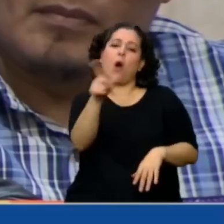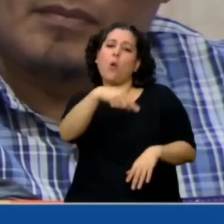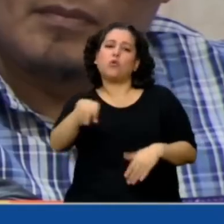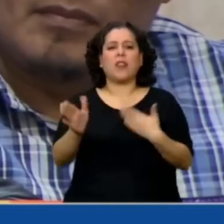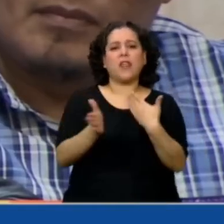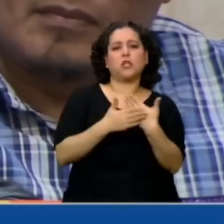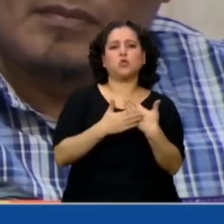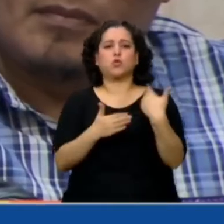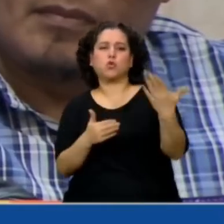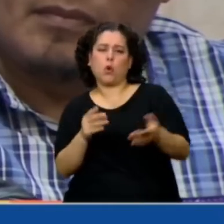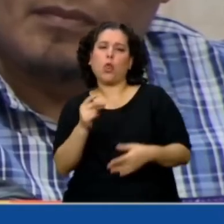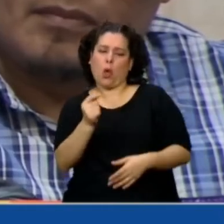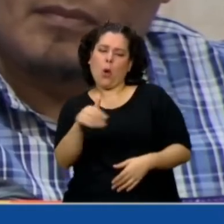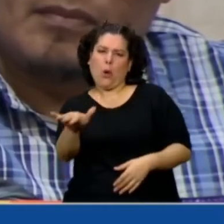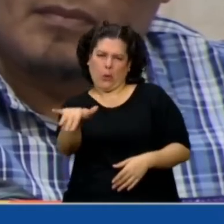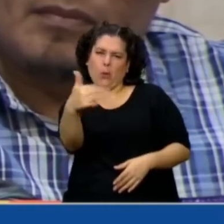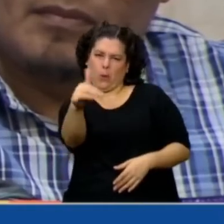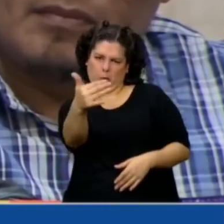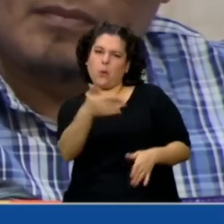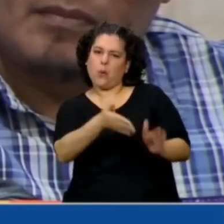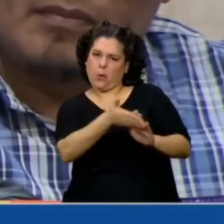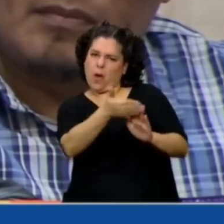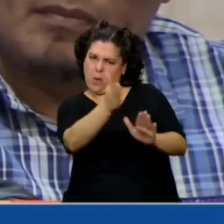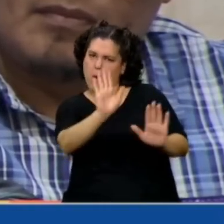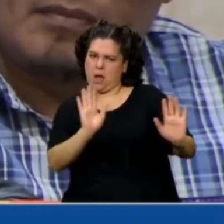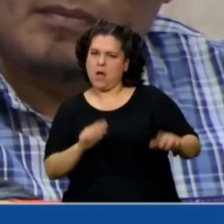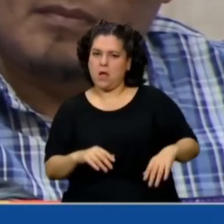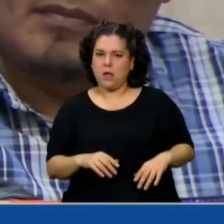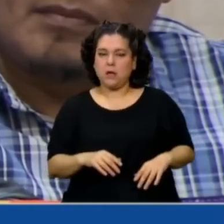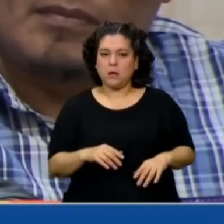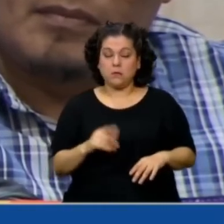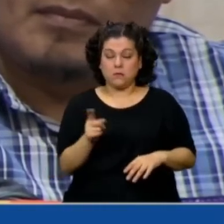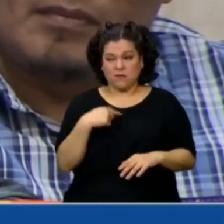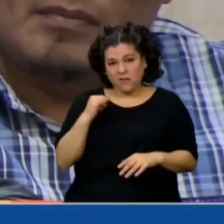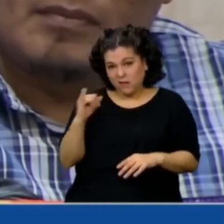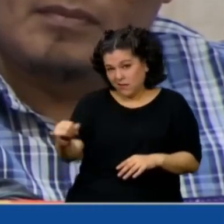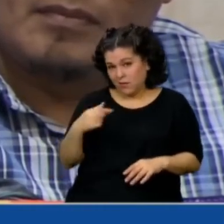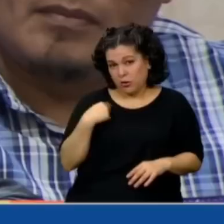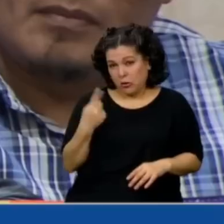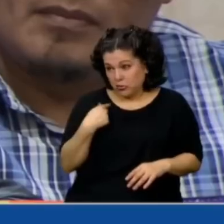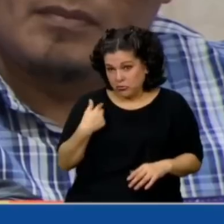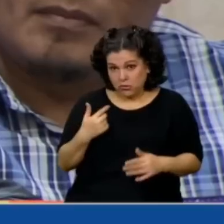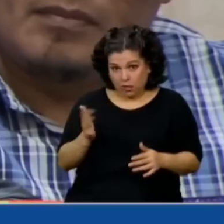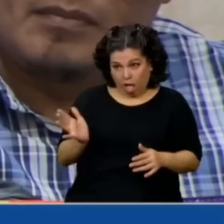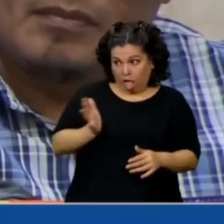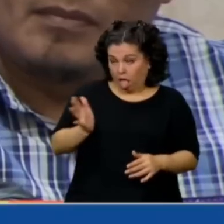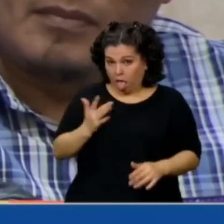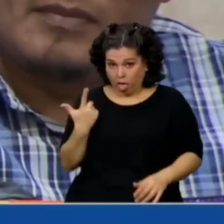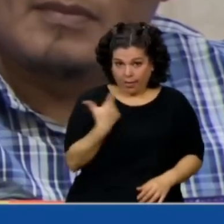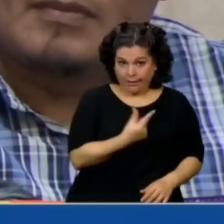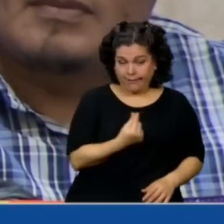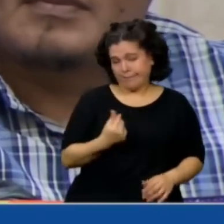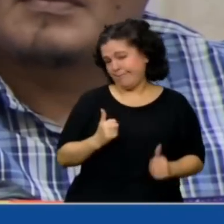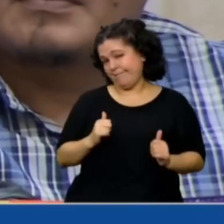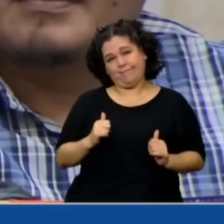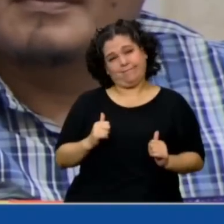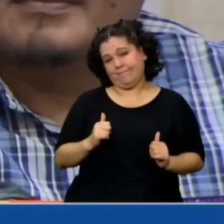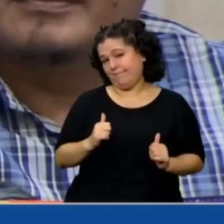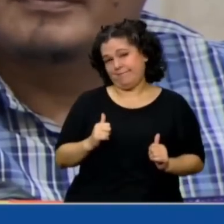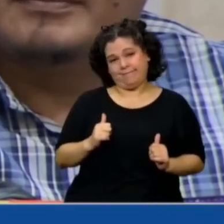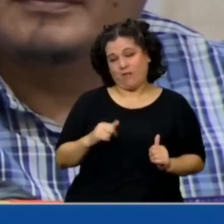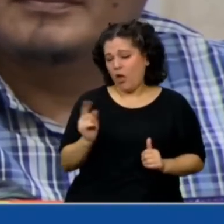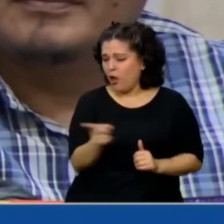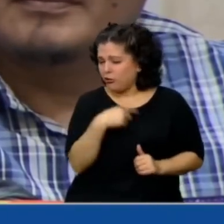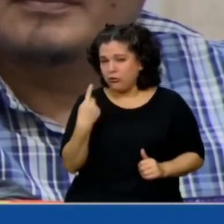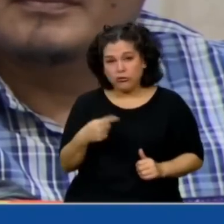acuerdan? Zurdos van a correr. Bueno, nosotros, nosotras le decimos que no vamos a correr de ningún lado, que nosotros y